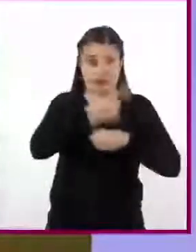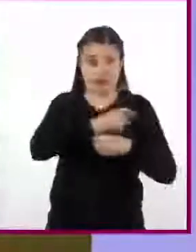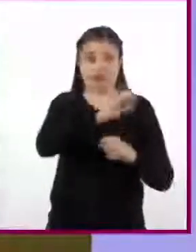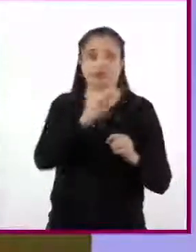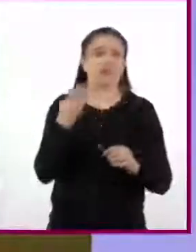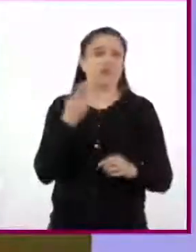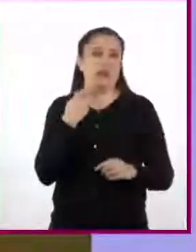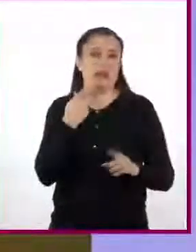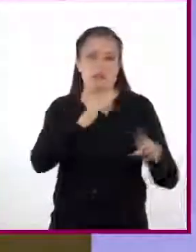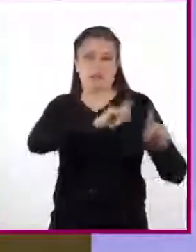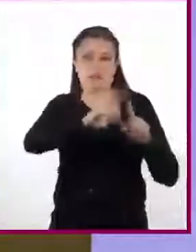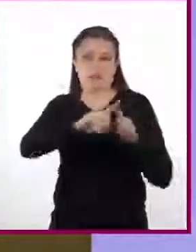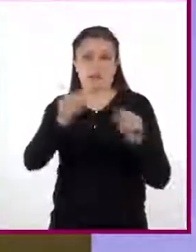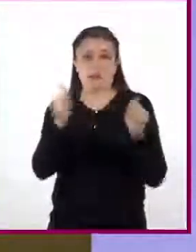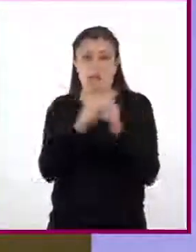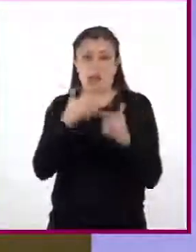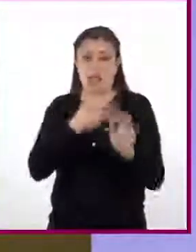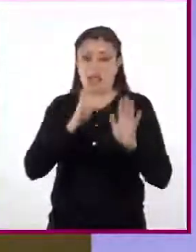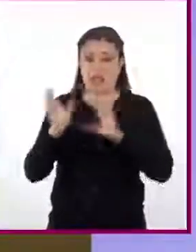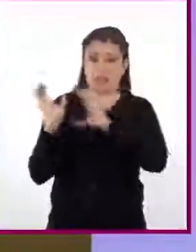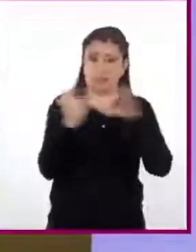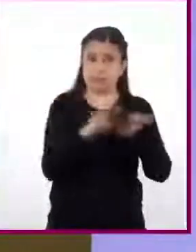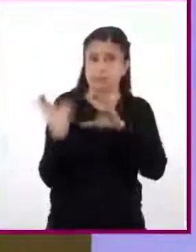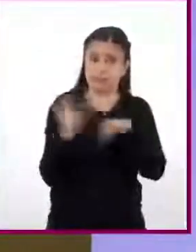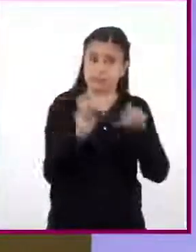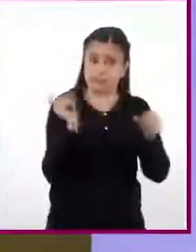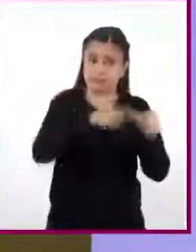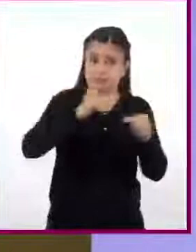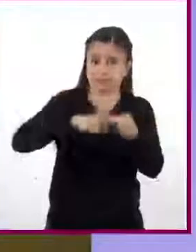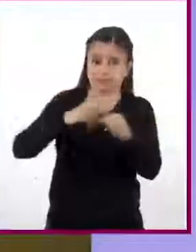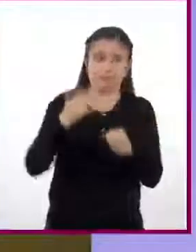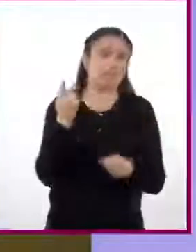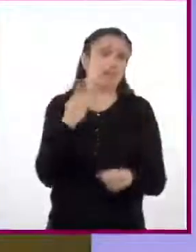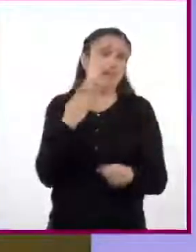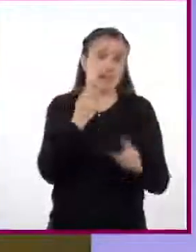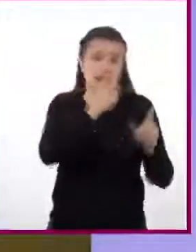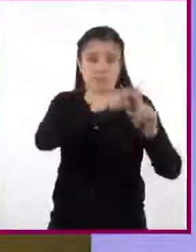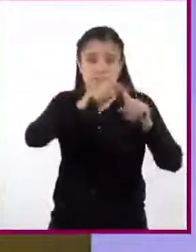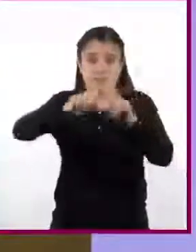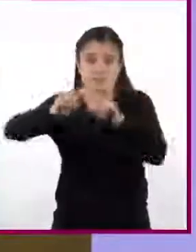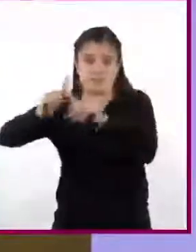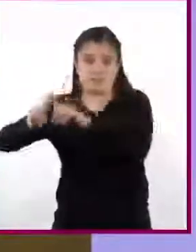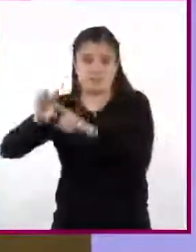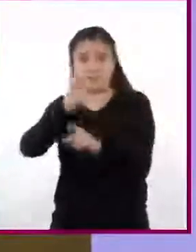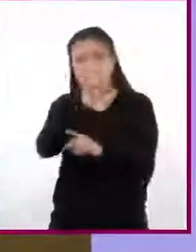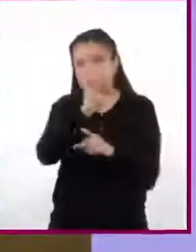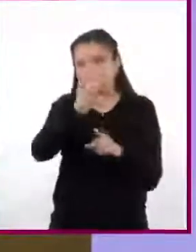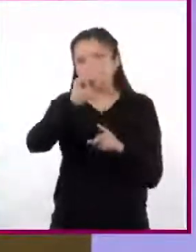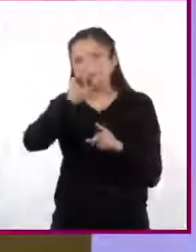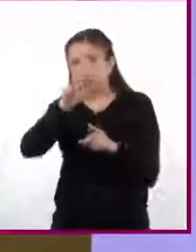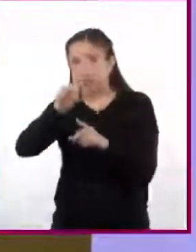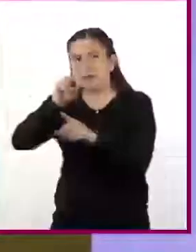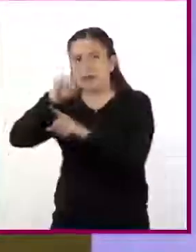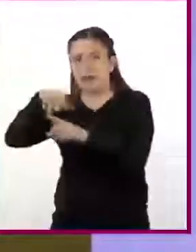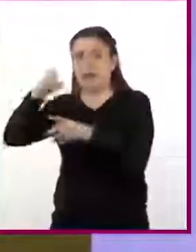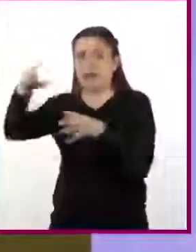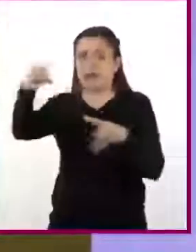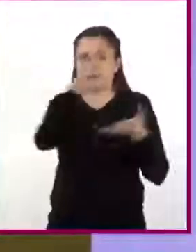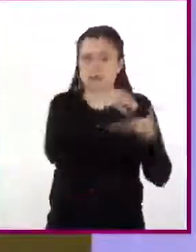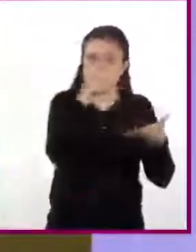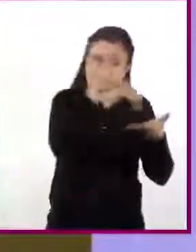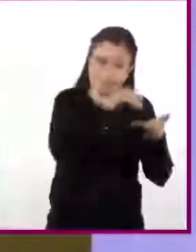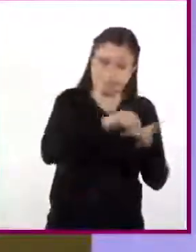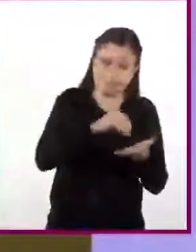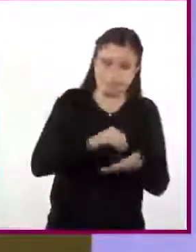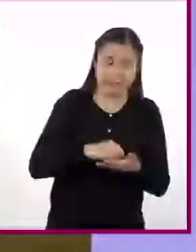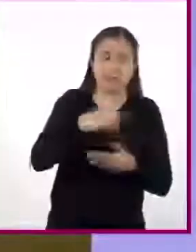políticos que cuentan con registro nombran a sus candidatos para cada cargo. Después, se llevan a cabo campañas para dar